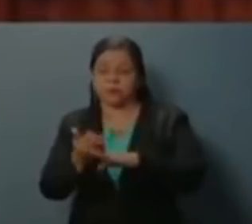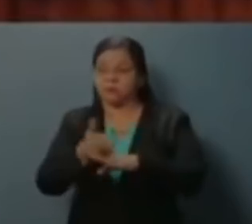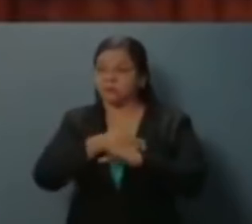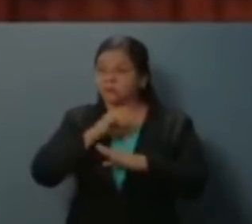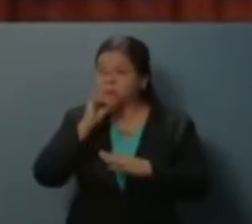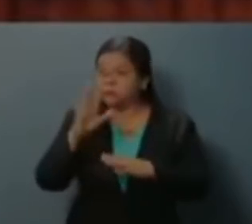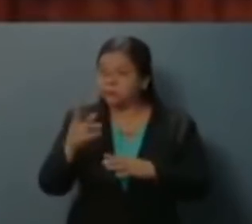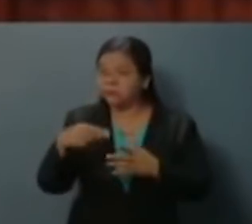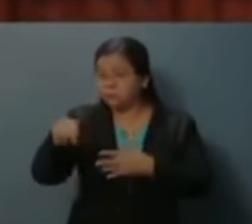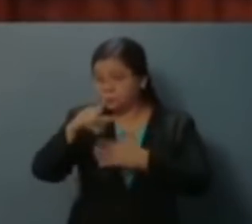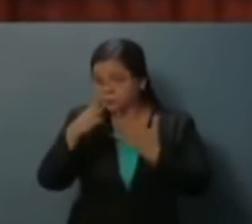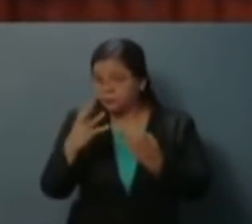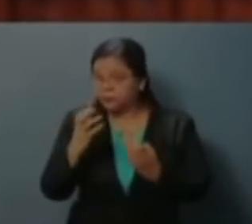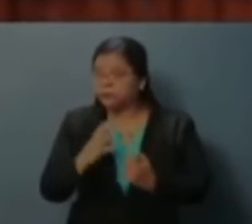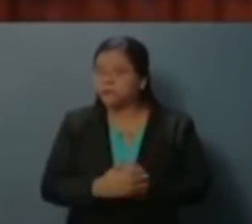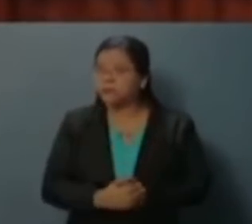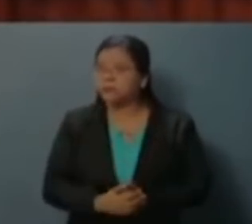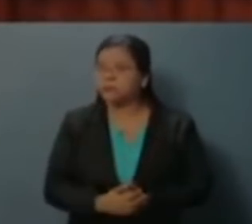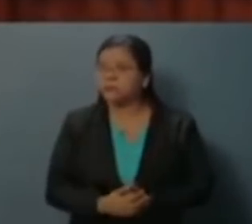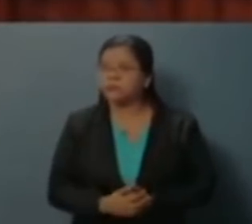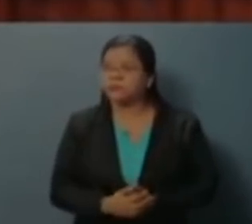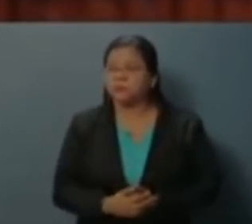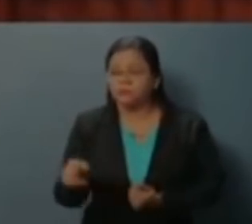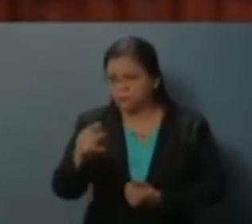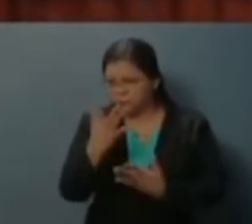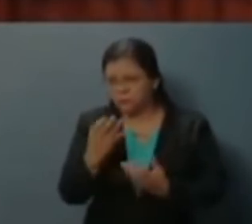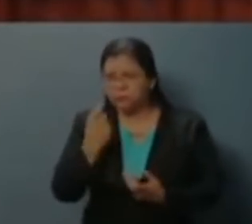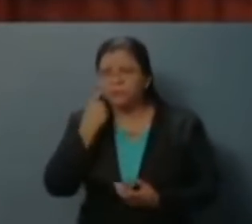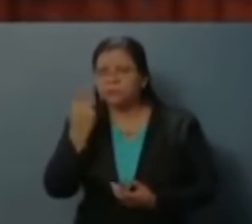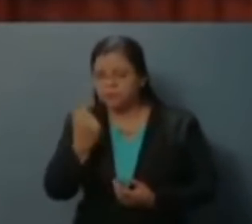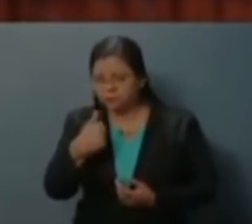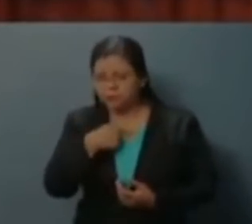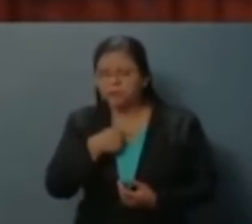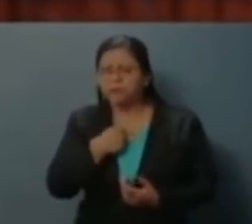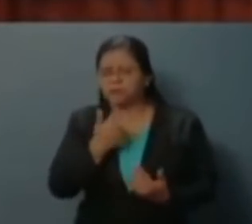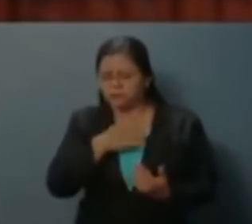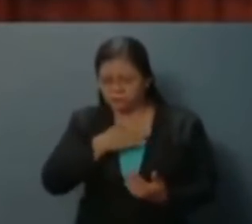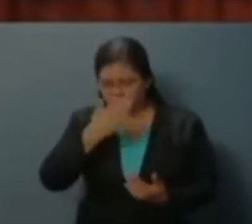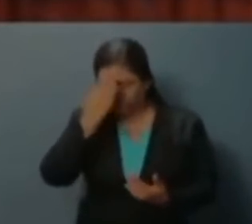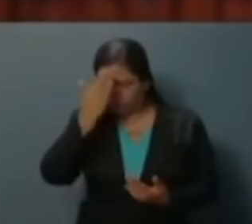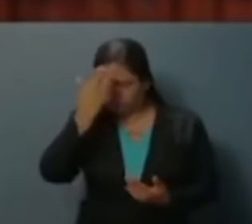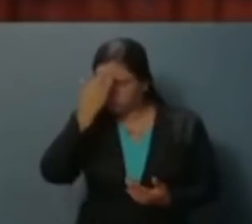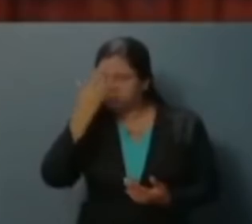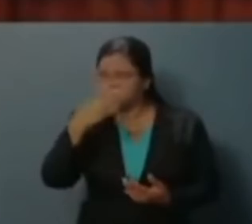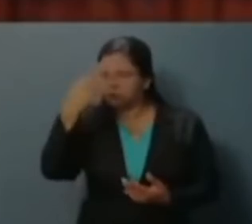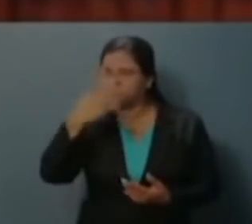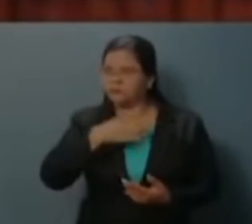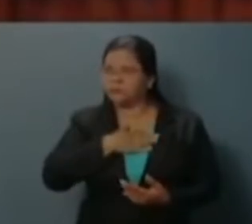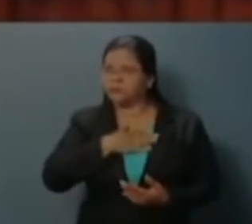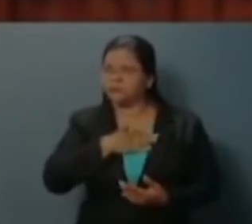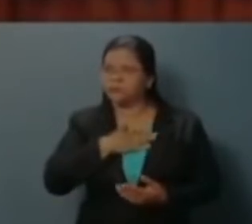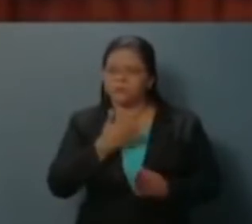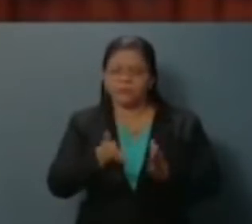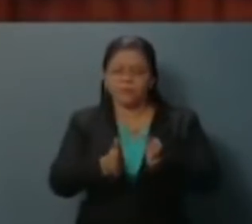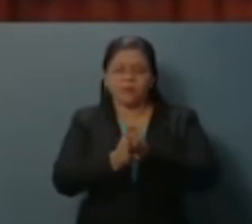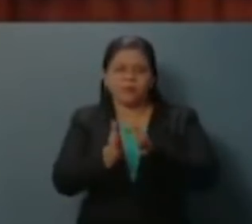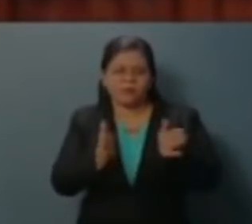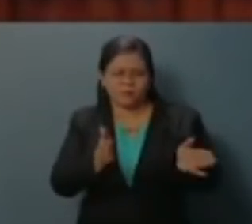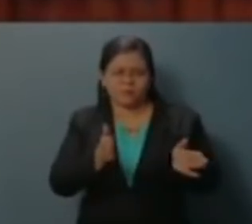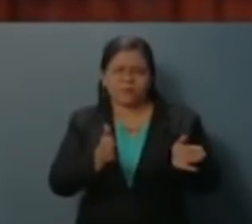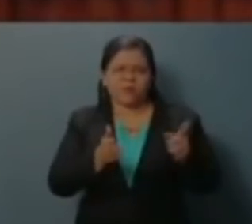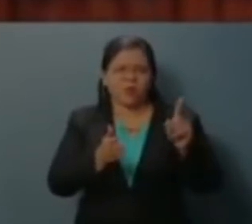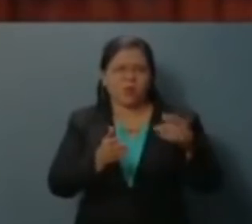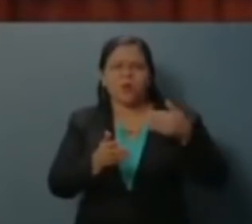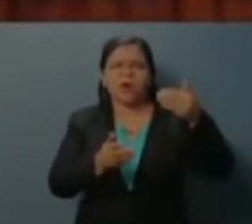cuando quieran me buscan, dicen que me van a encontrar, pero en la legislatura pasada pasaron más de un